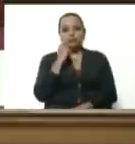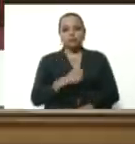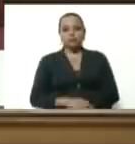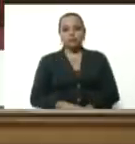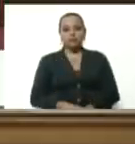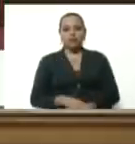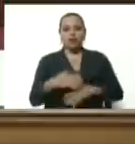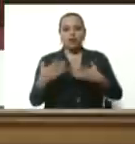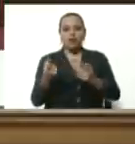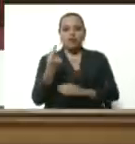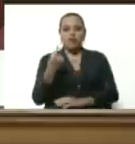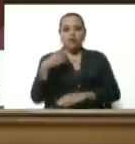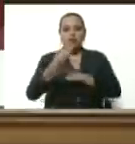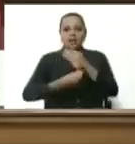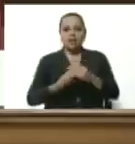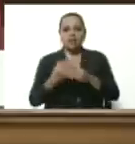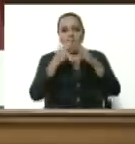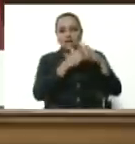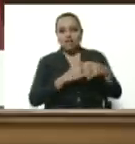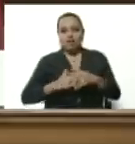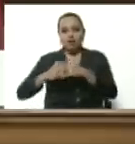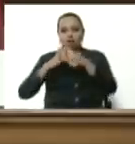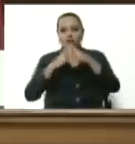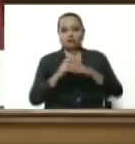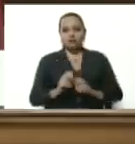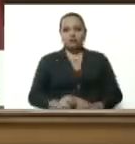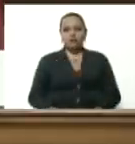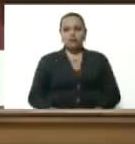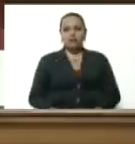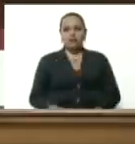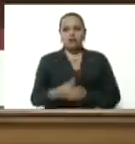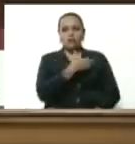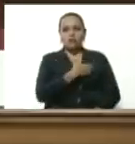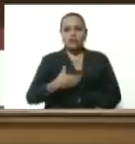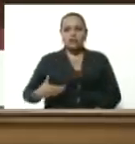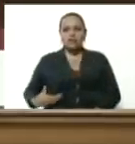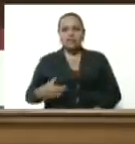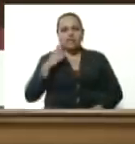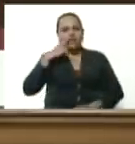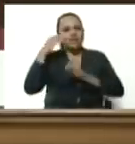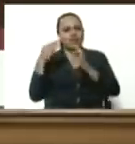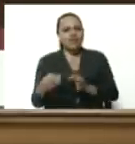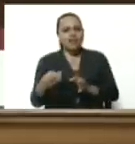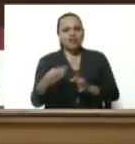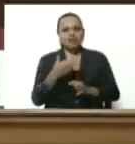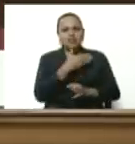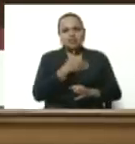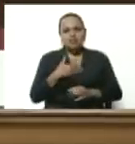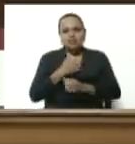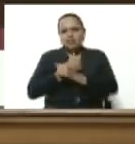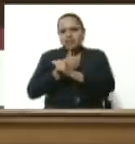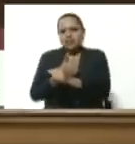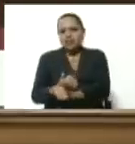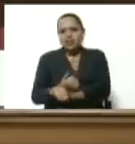¿Cuánta falta hace en Estados Unidos un presidente que de verdad se ocupe por ese pueblo?